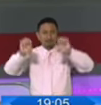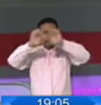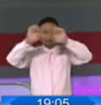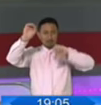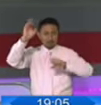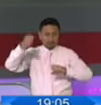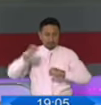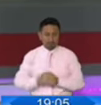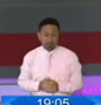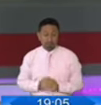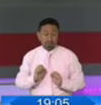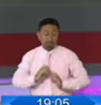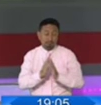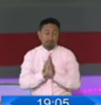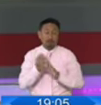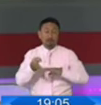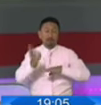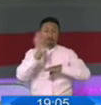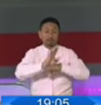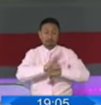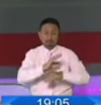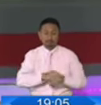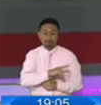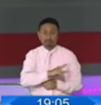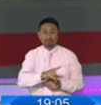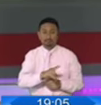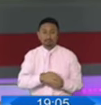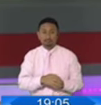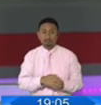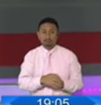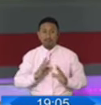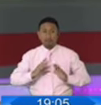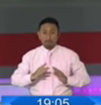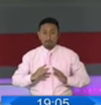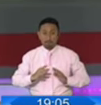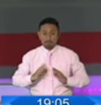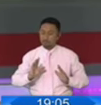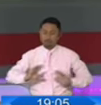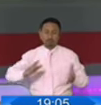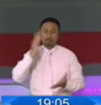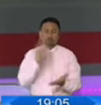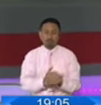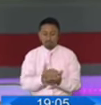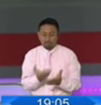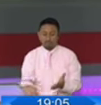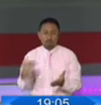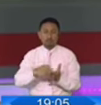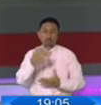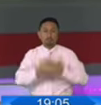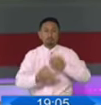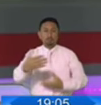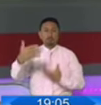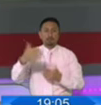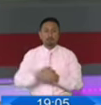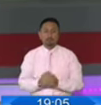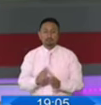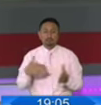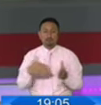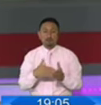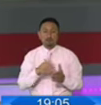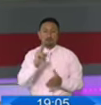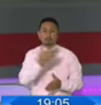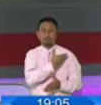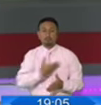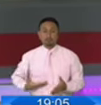Además, solicitan que la Asamblea suspenda de inmediato la vacancia legislativa y se reactive el juicio político en contra de Jorge